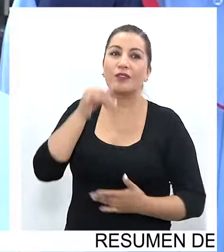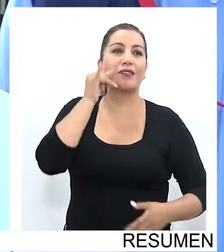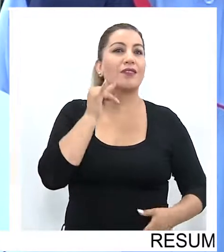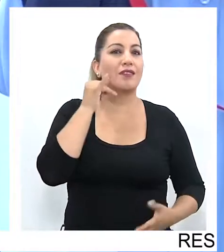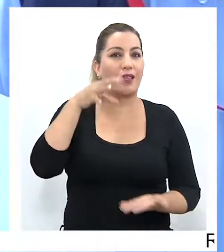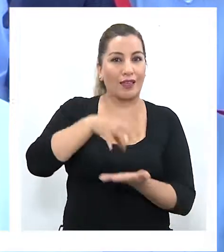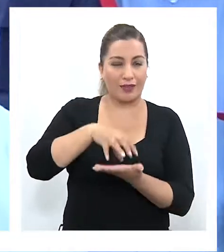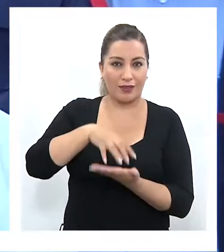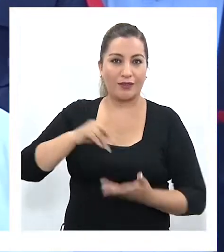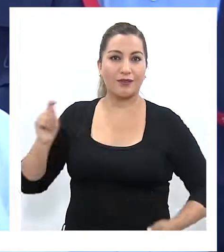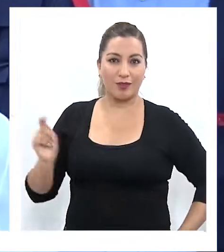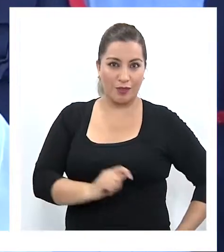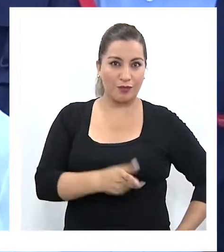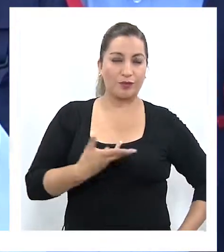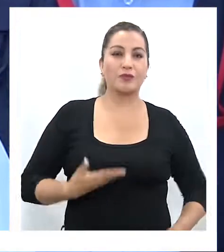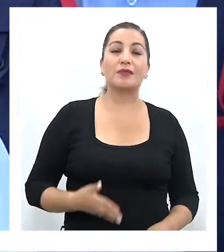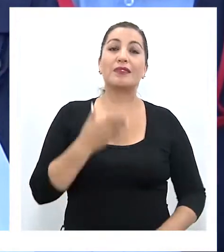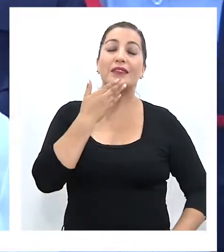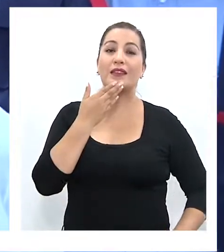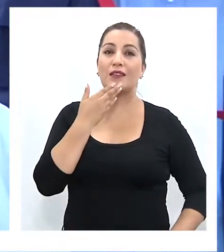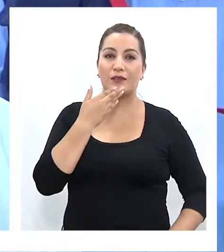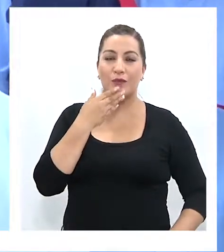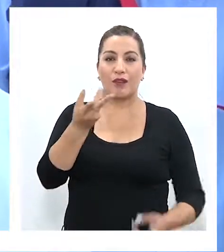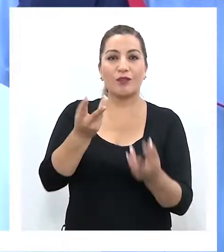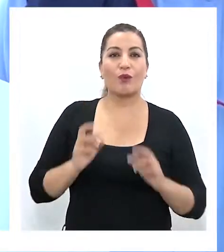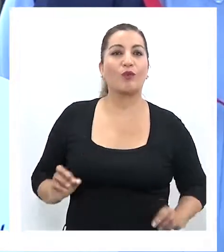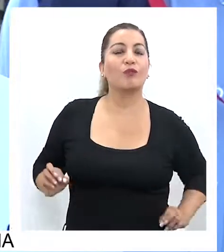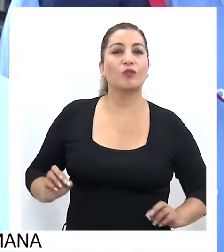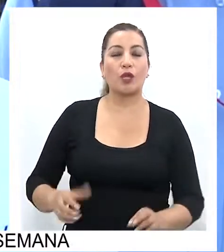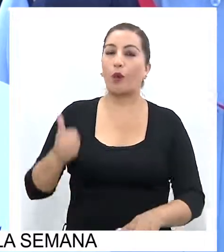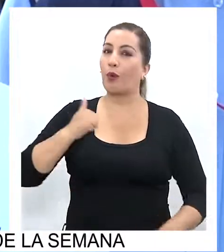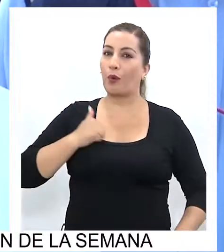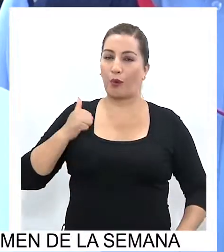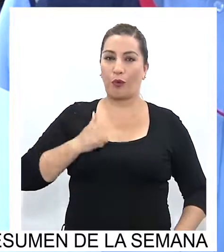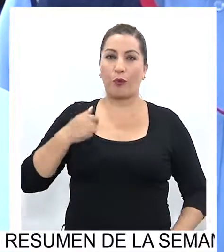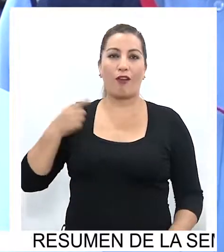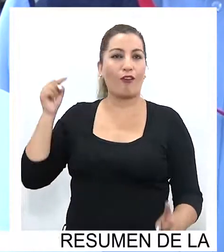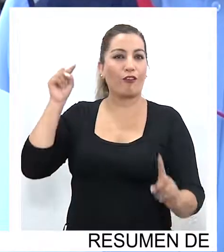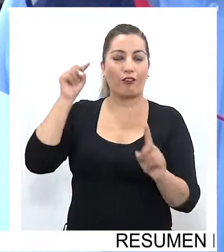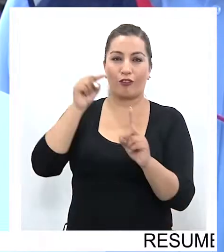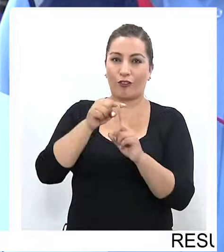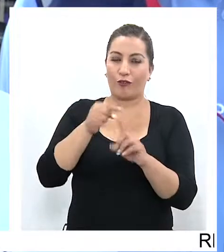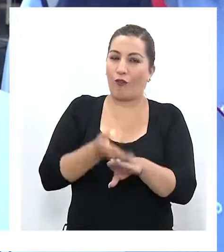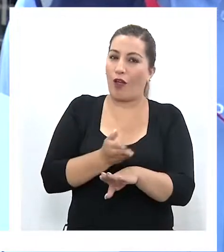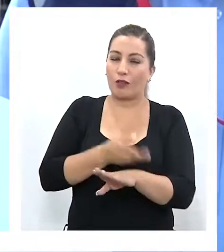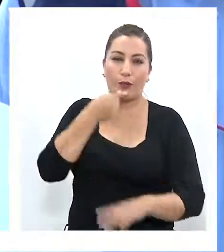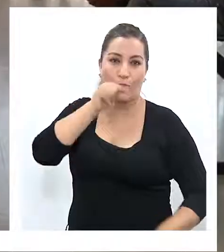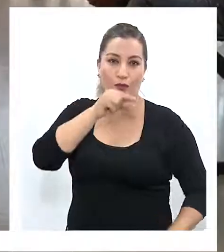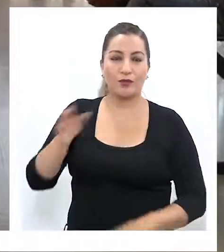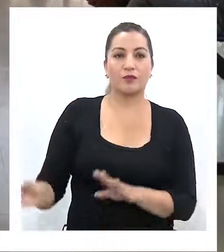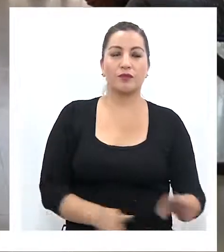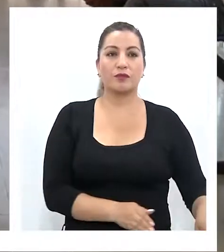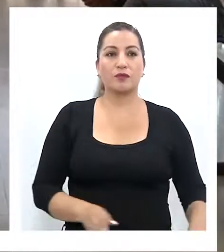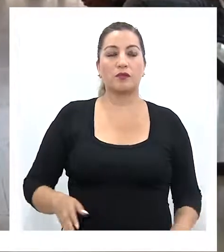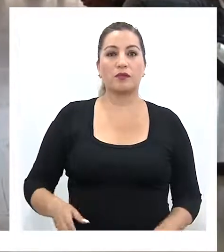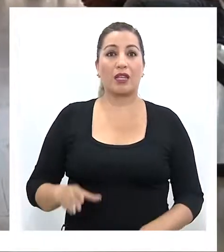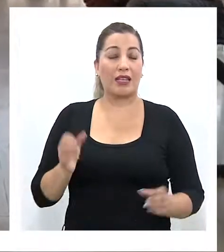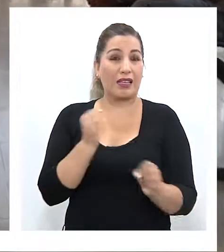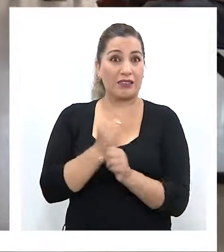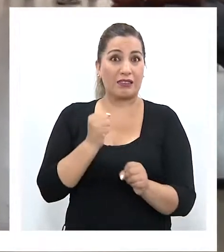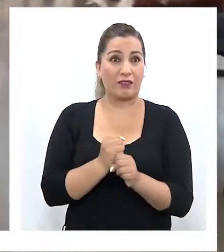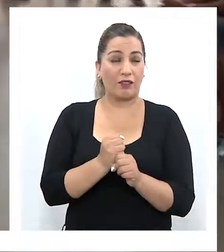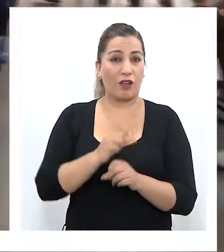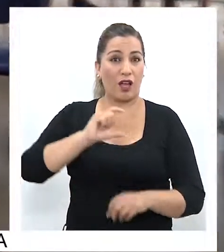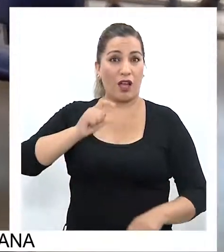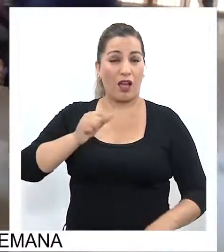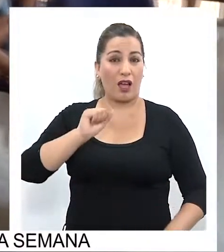para la ciudad y para la región y poder también darnos la posibilidad de cumplir también nuestros objetivos lo antes posible. El operativo con la